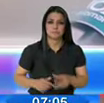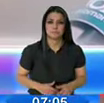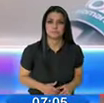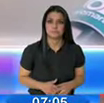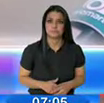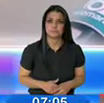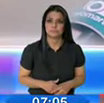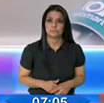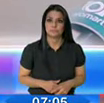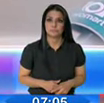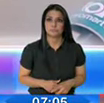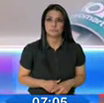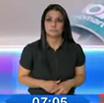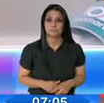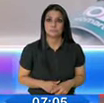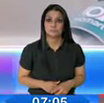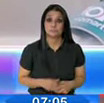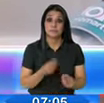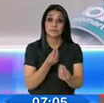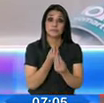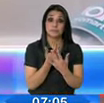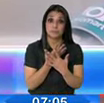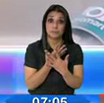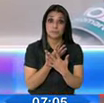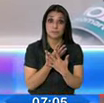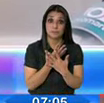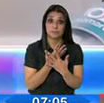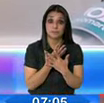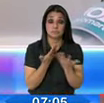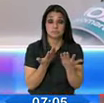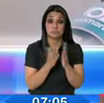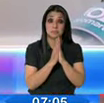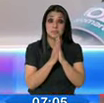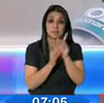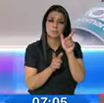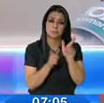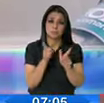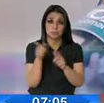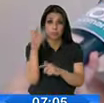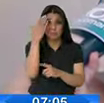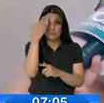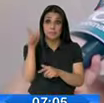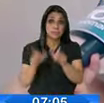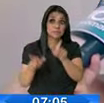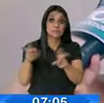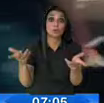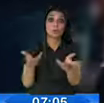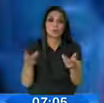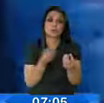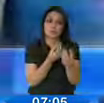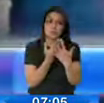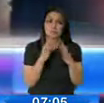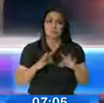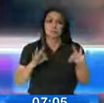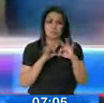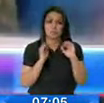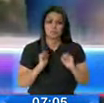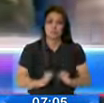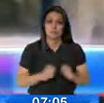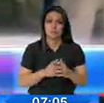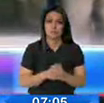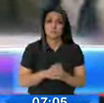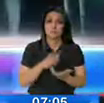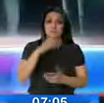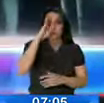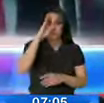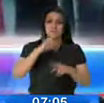En situaciones de información agradeceríamos a la ciudadanía que nos apoye, porque realmente eso es muy importante. La policía investiga el móvil que